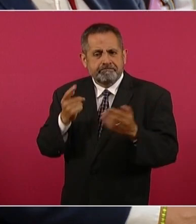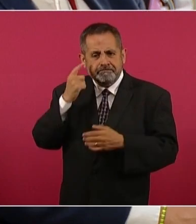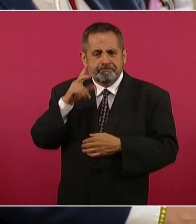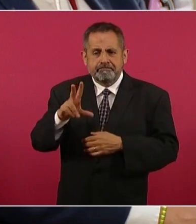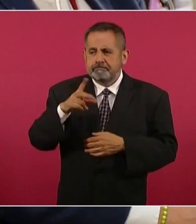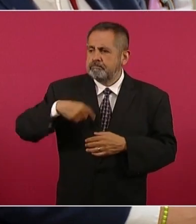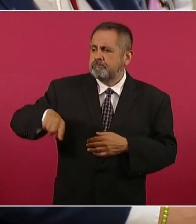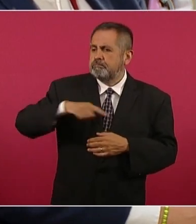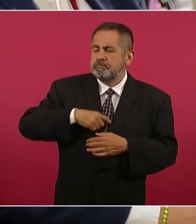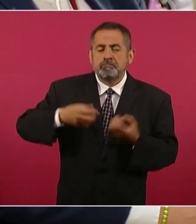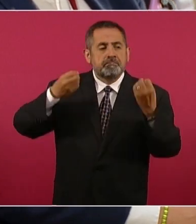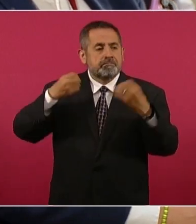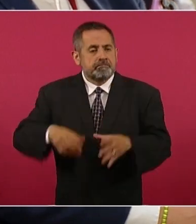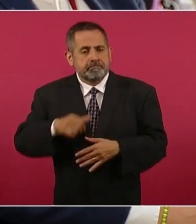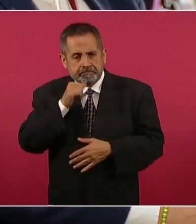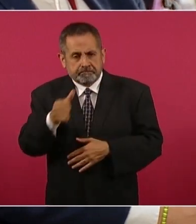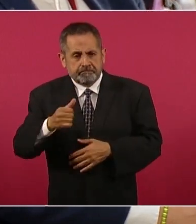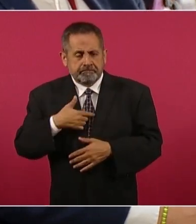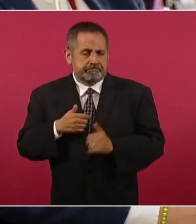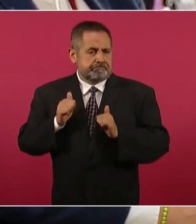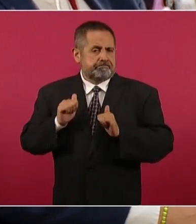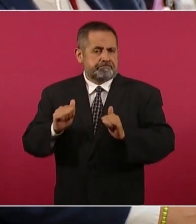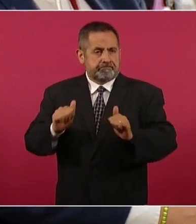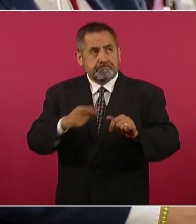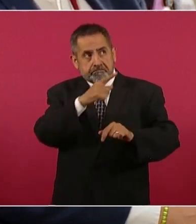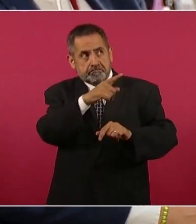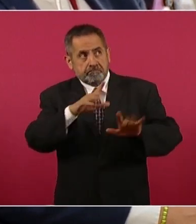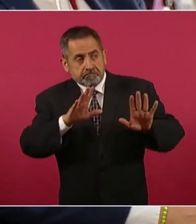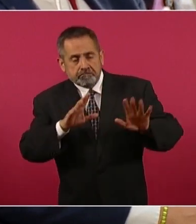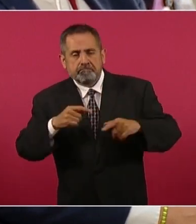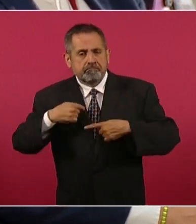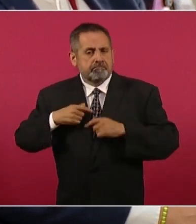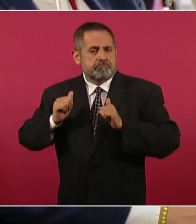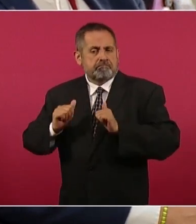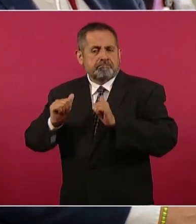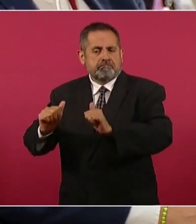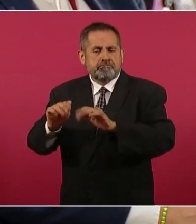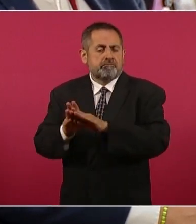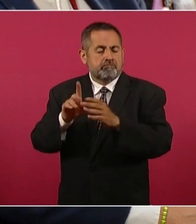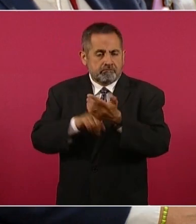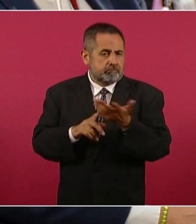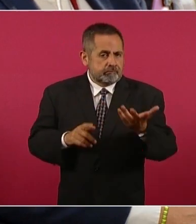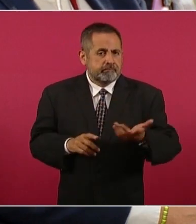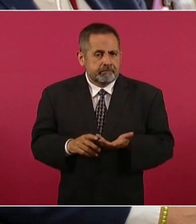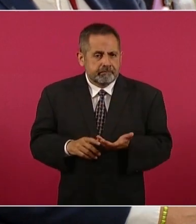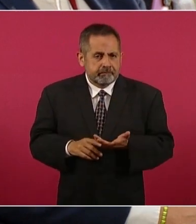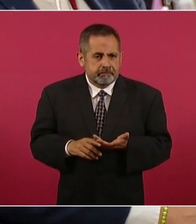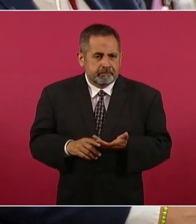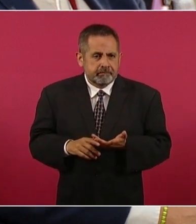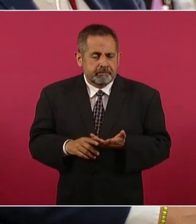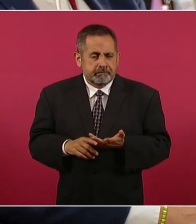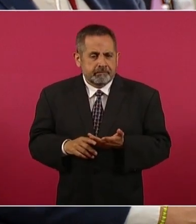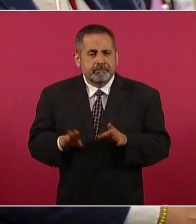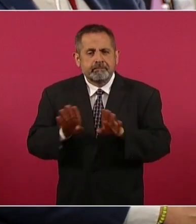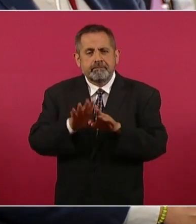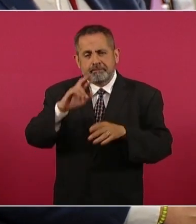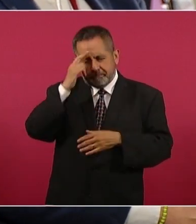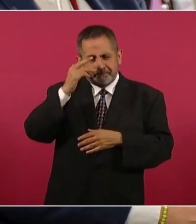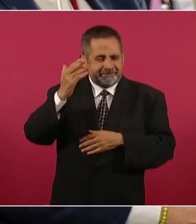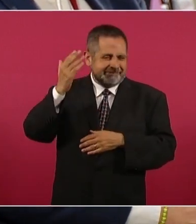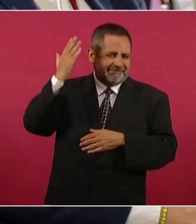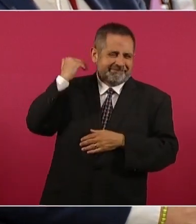nos salvemos de esta recesión en los Estados Unidos? Porque ya no es tanto como decían antes, cuando